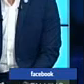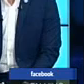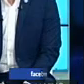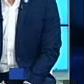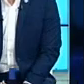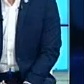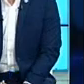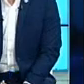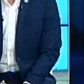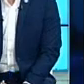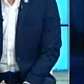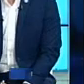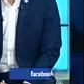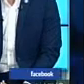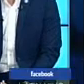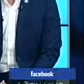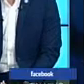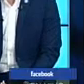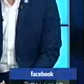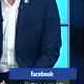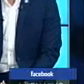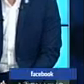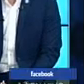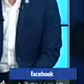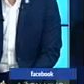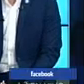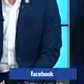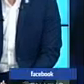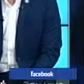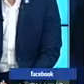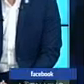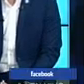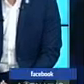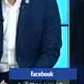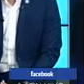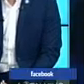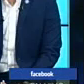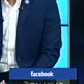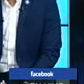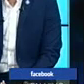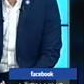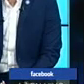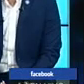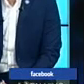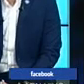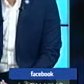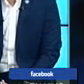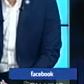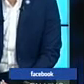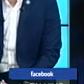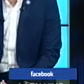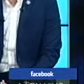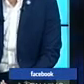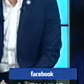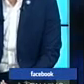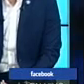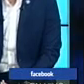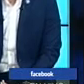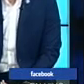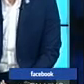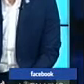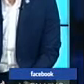encontramos pues atravesando momentos difíciles pero tengo la certeza que vienen tiempos mejores para todo El Salvador y para toda Centroamérica.